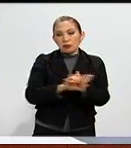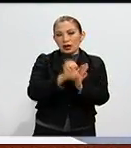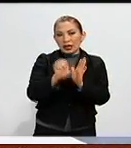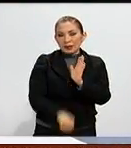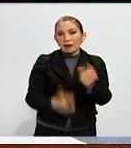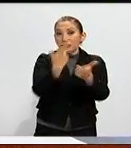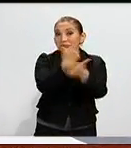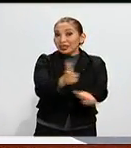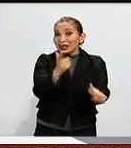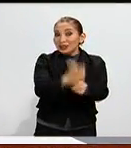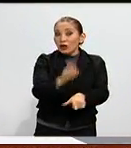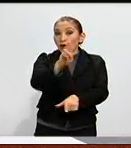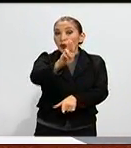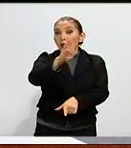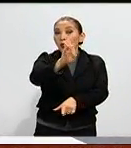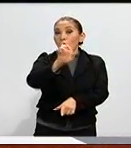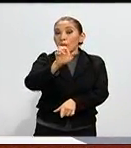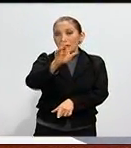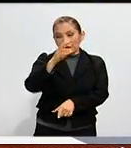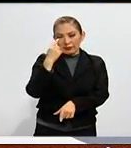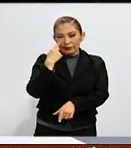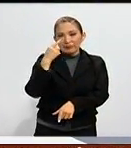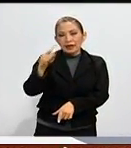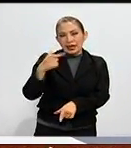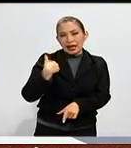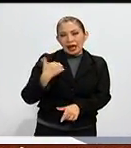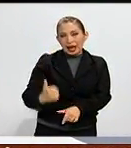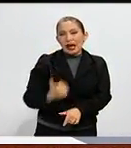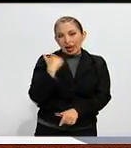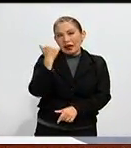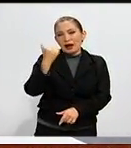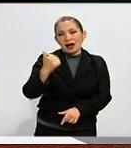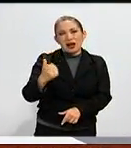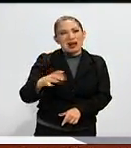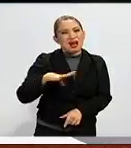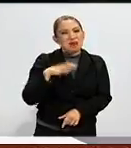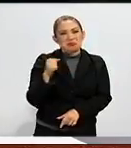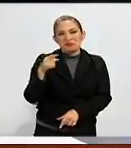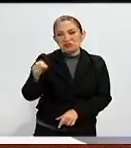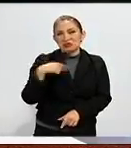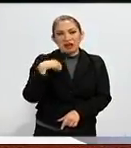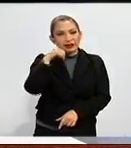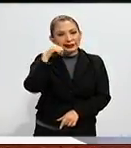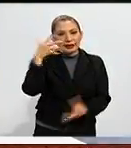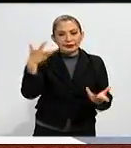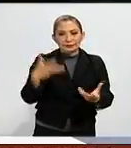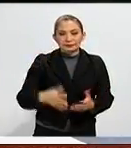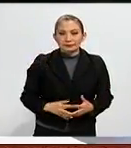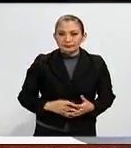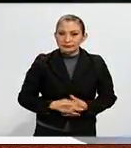los taxistas de Uber. Vea usted realmente el abuso que ayer se cometió.